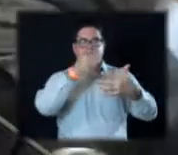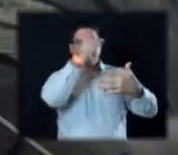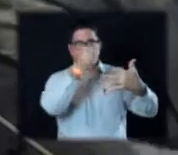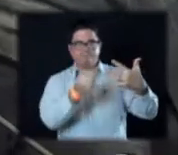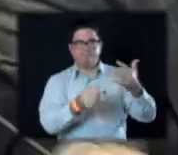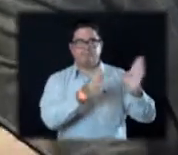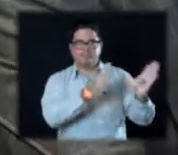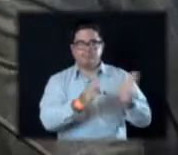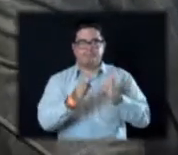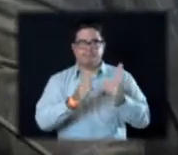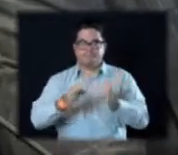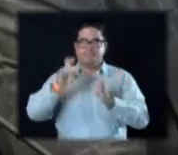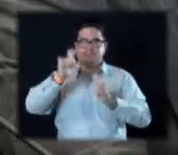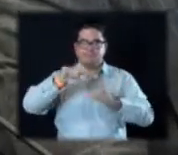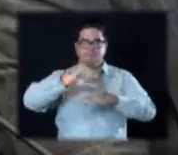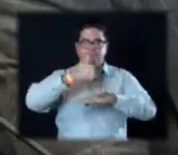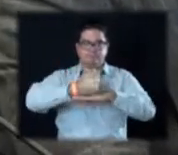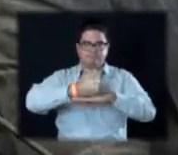huracán María.